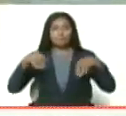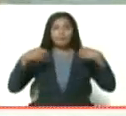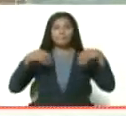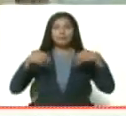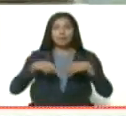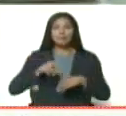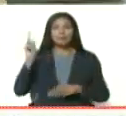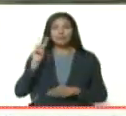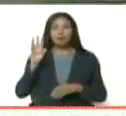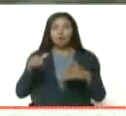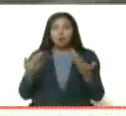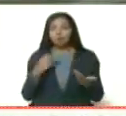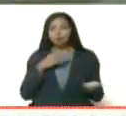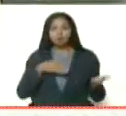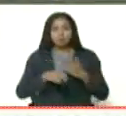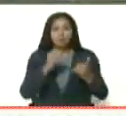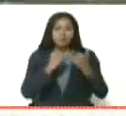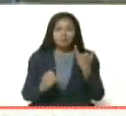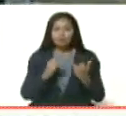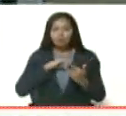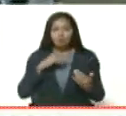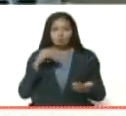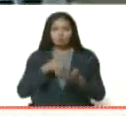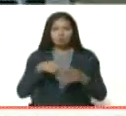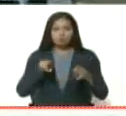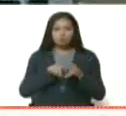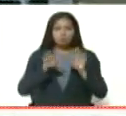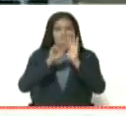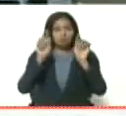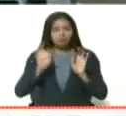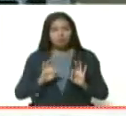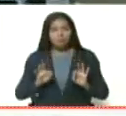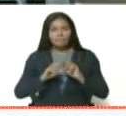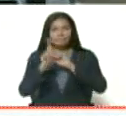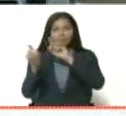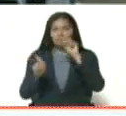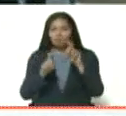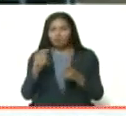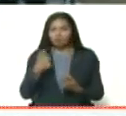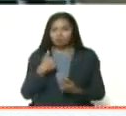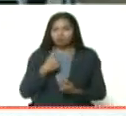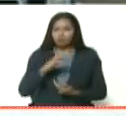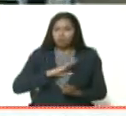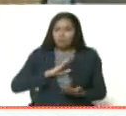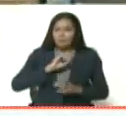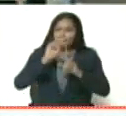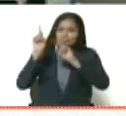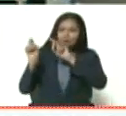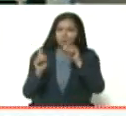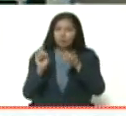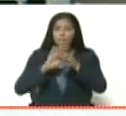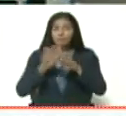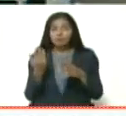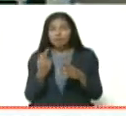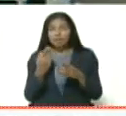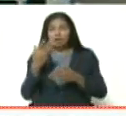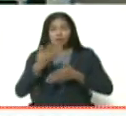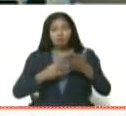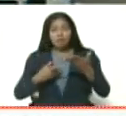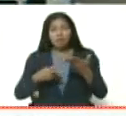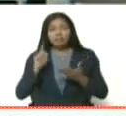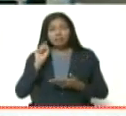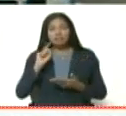Venezuela. ¿Cuándo la vamos a terminar de instalar? Es mi pregunta. ¿Verdad? Porque la industria gráfica